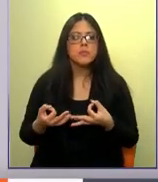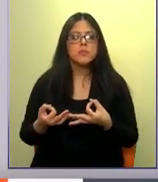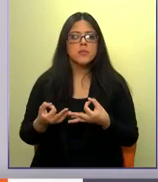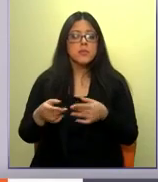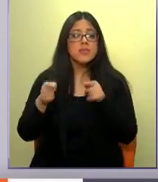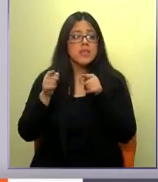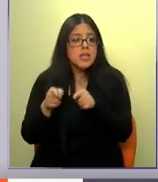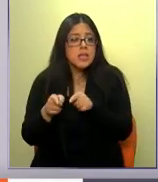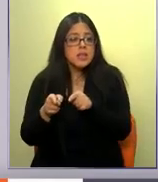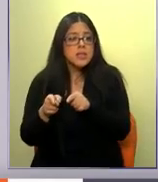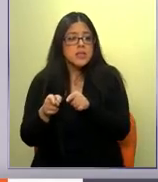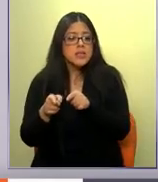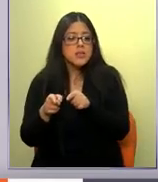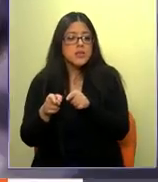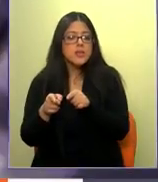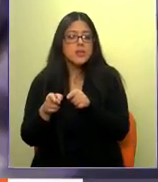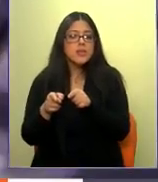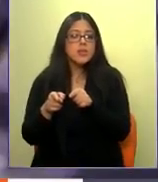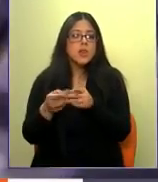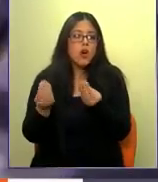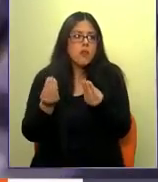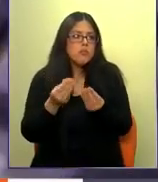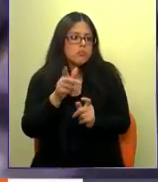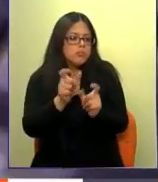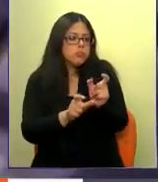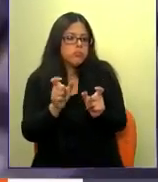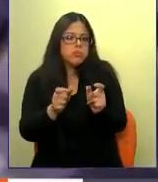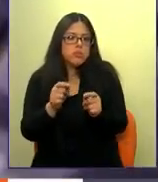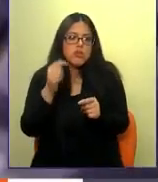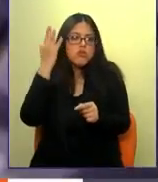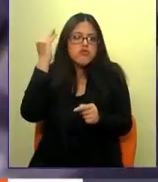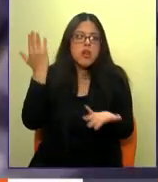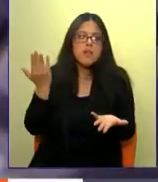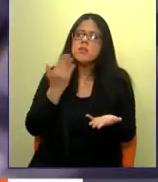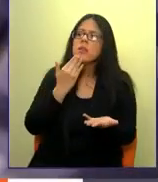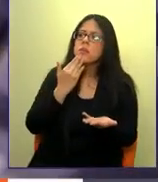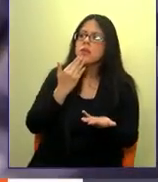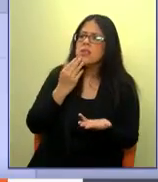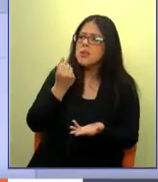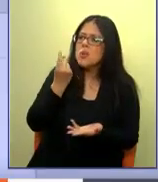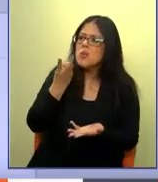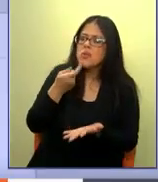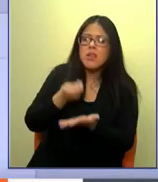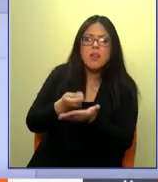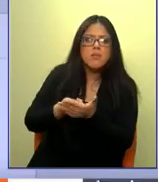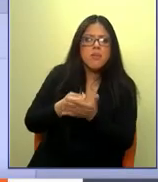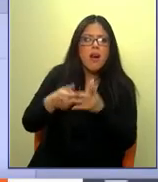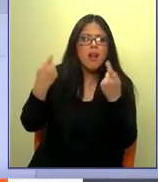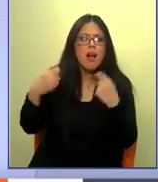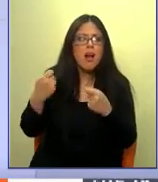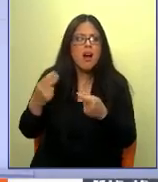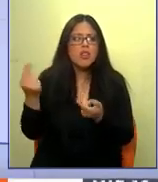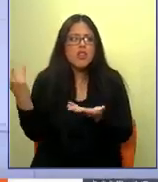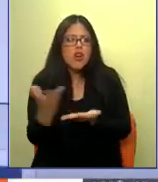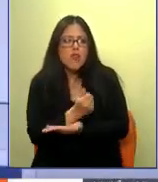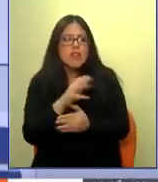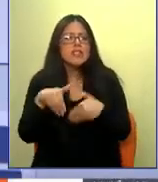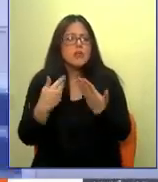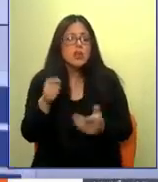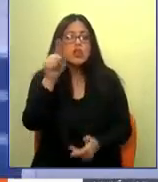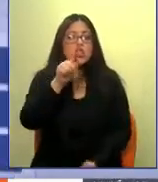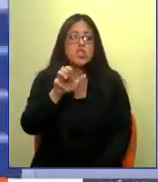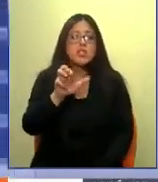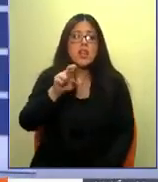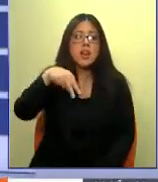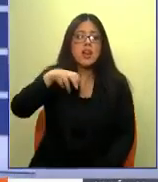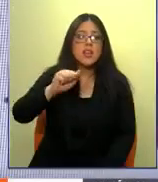algo que el consumidor no puede determinar. Y tampoco es tan fácil saber cuánto debe pagar realmente por los gastos de cobranza. Y para eso el CERNAC